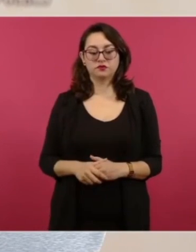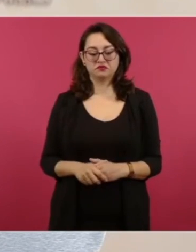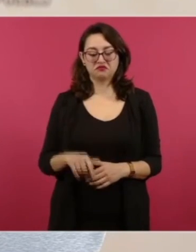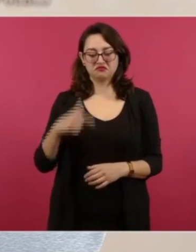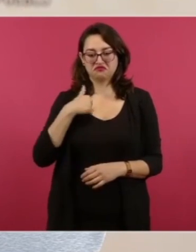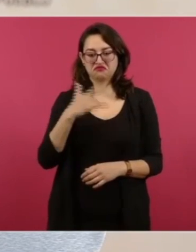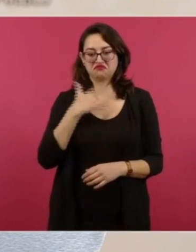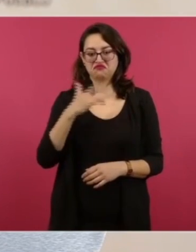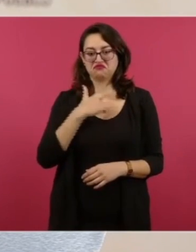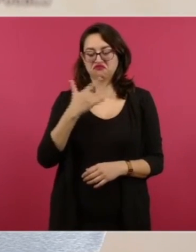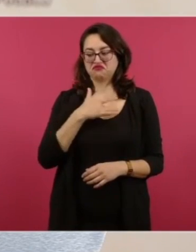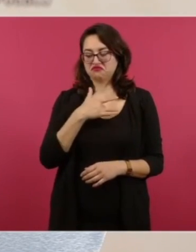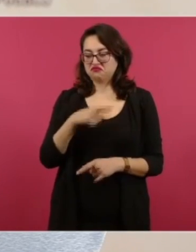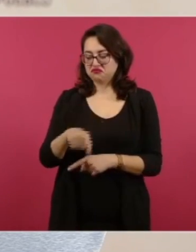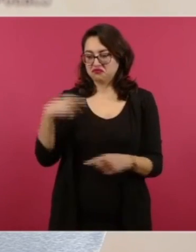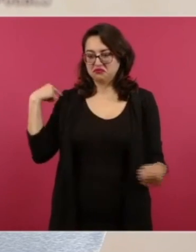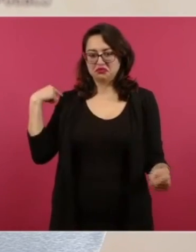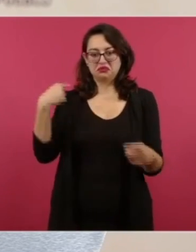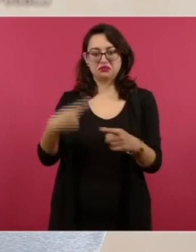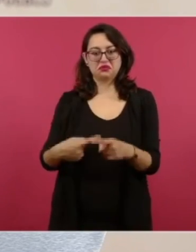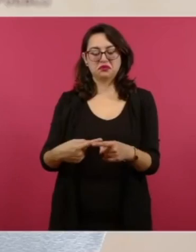40 años,